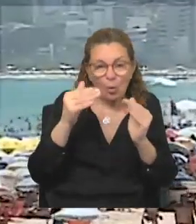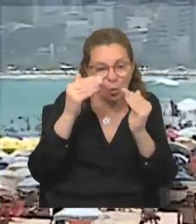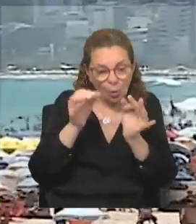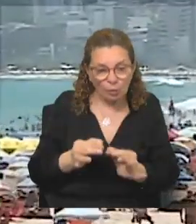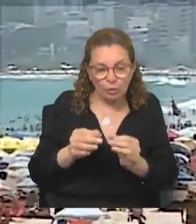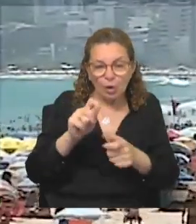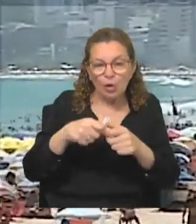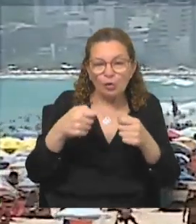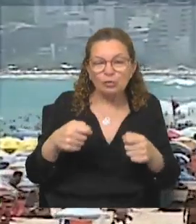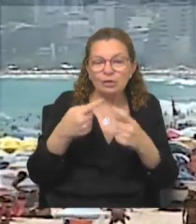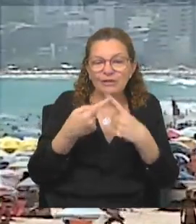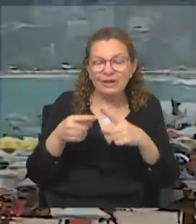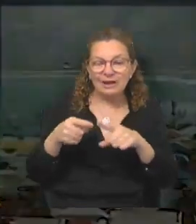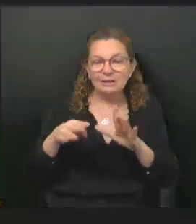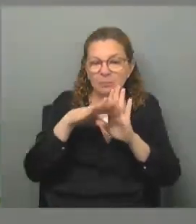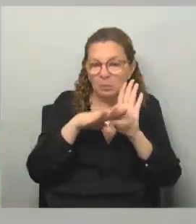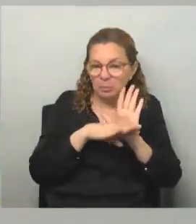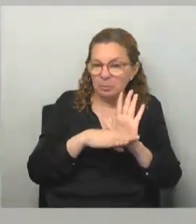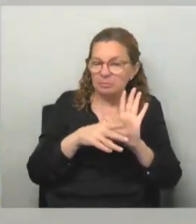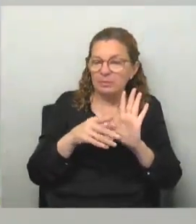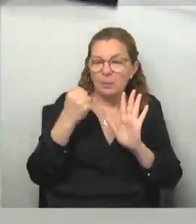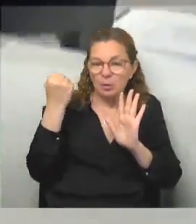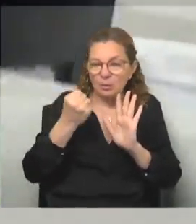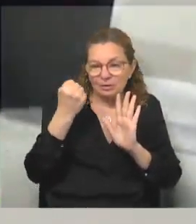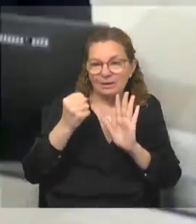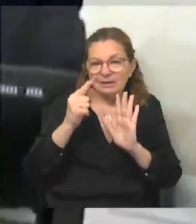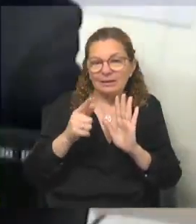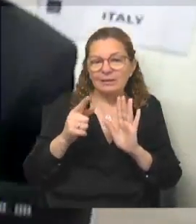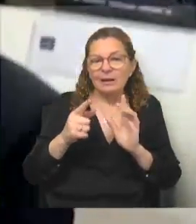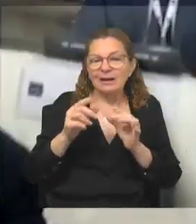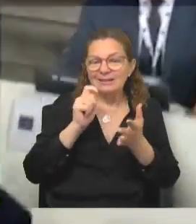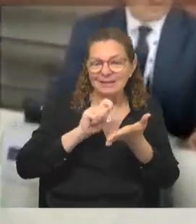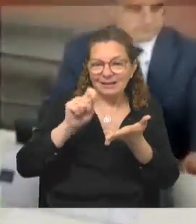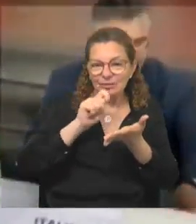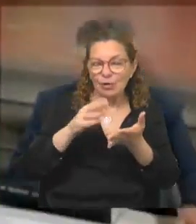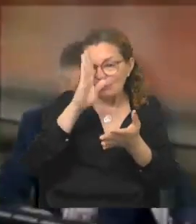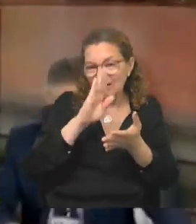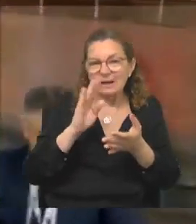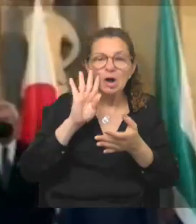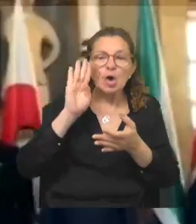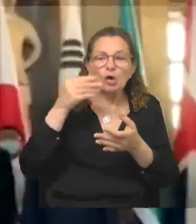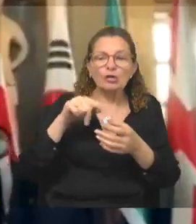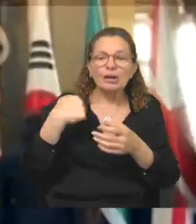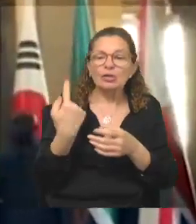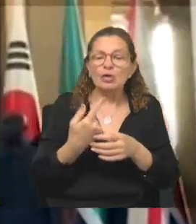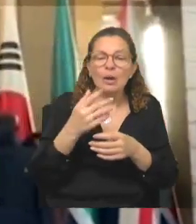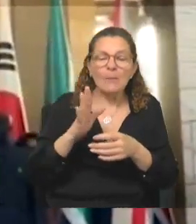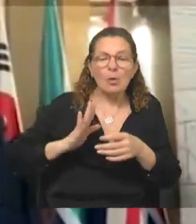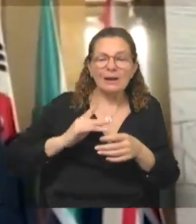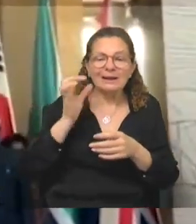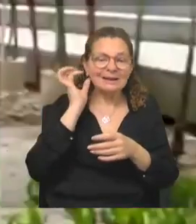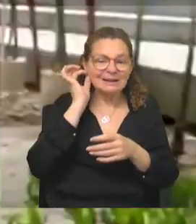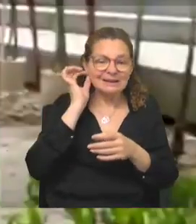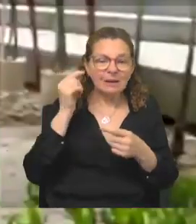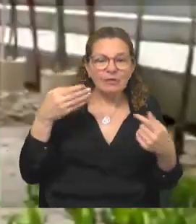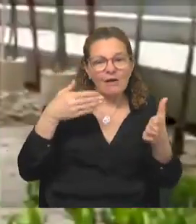concluye con importantes recomendaciones entre otros puntos el texto firmado en Brasil reconoce que todas las mujeres y niñas enfrentan